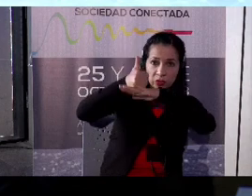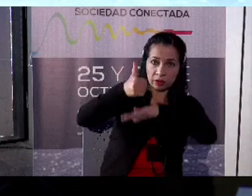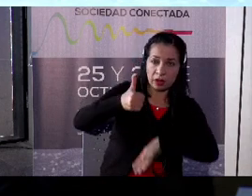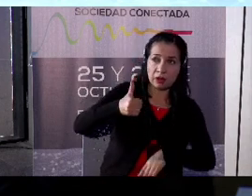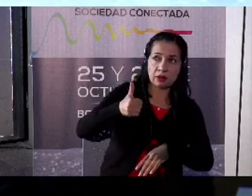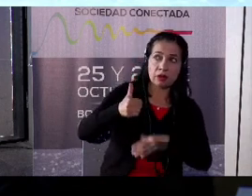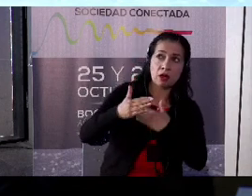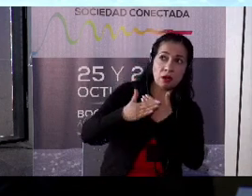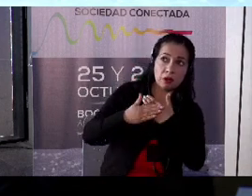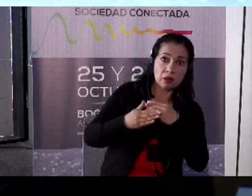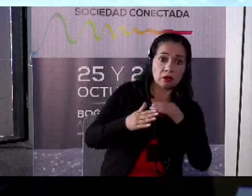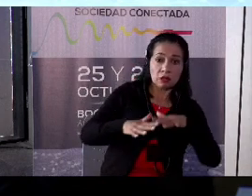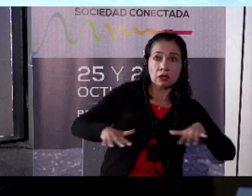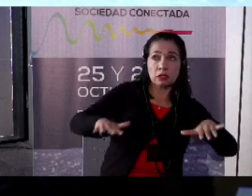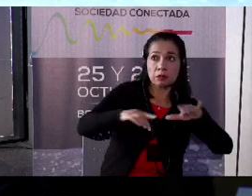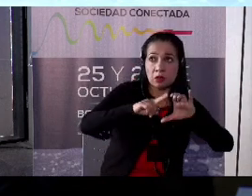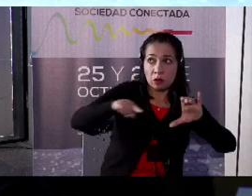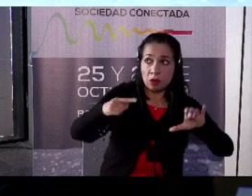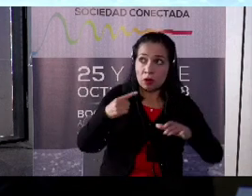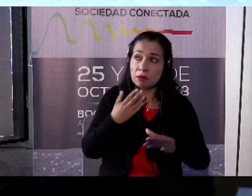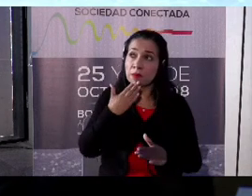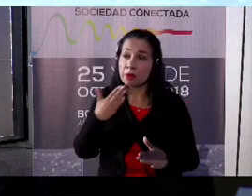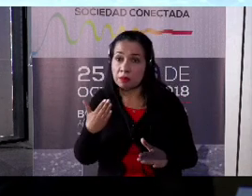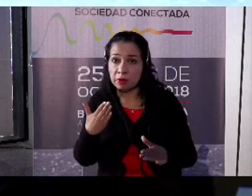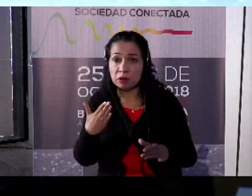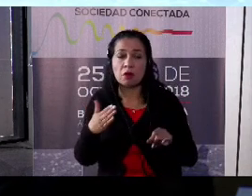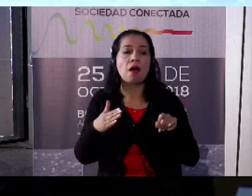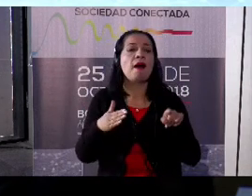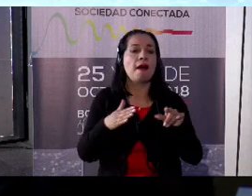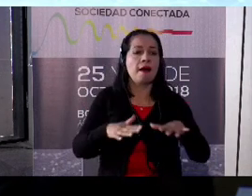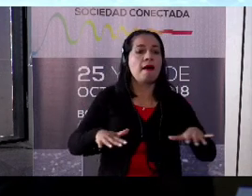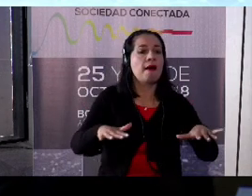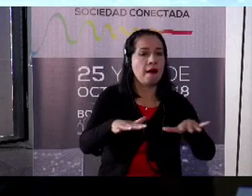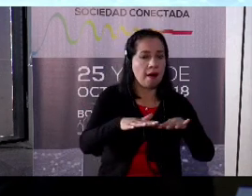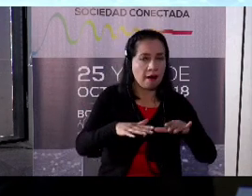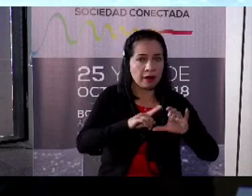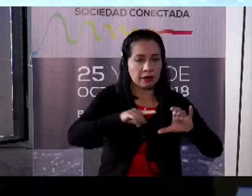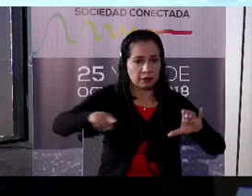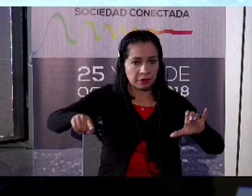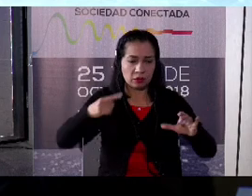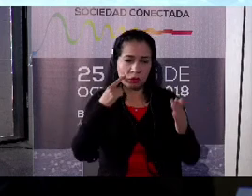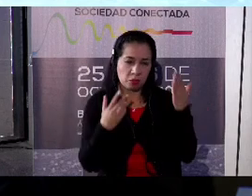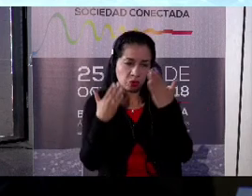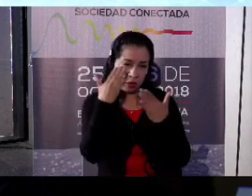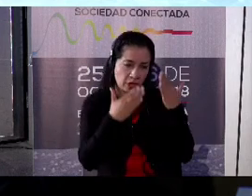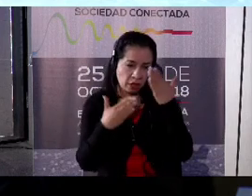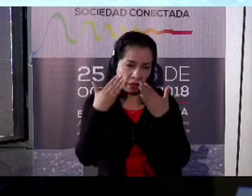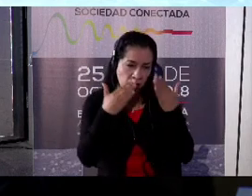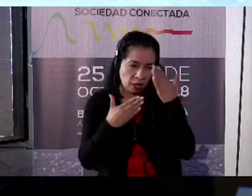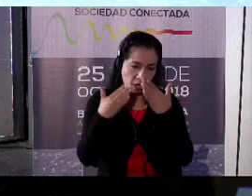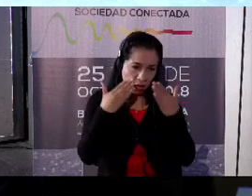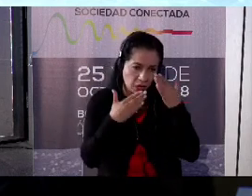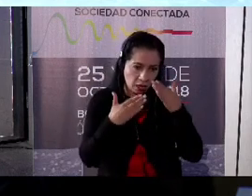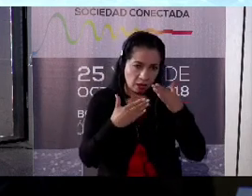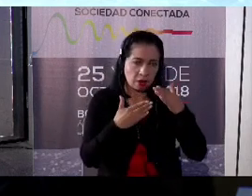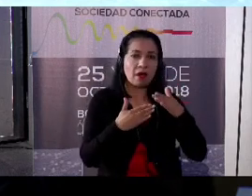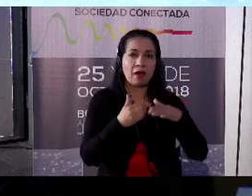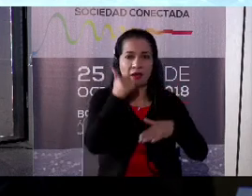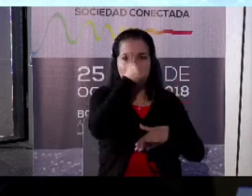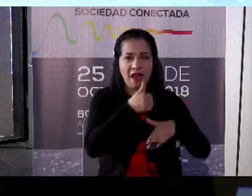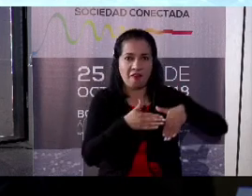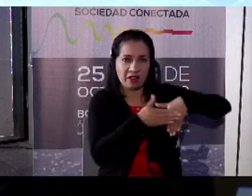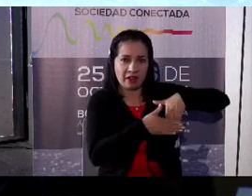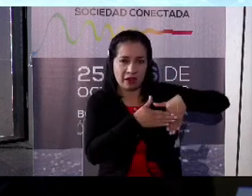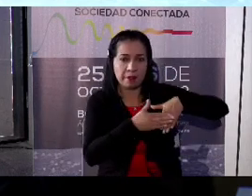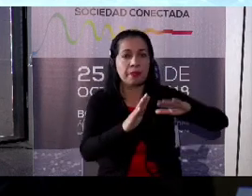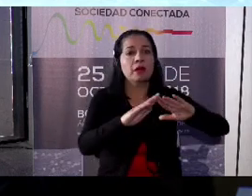pruebas y diseñamos esta red en el occidente del país y conectamos 10 colegios